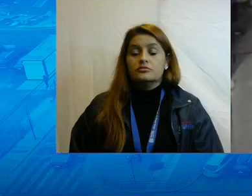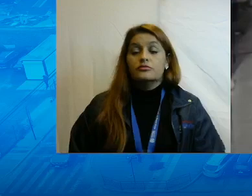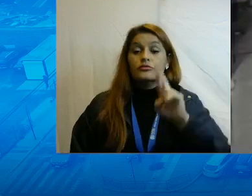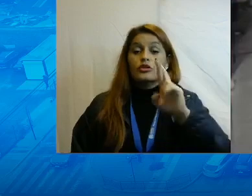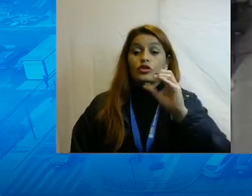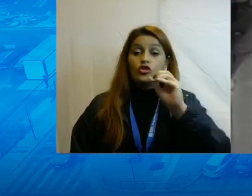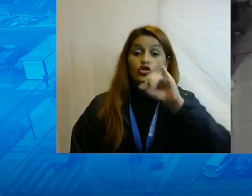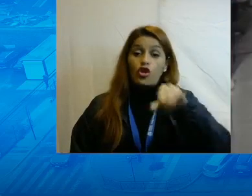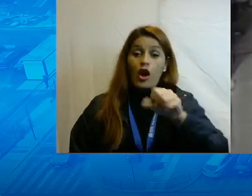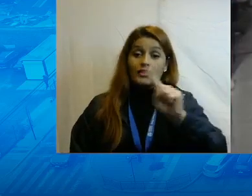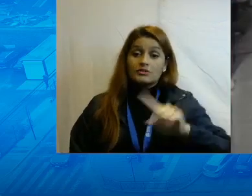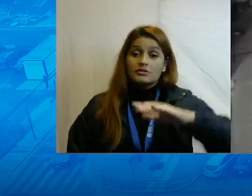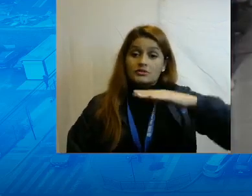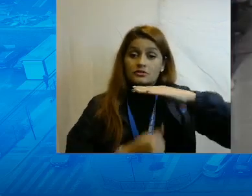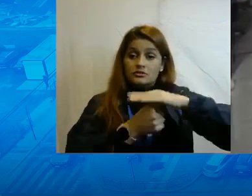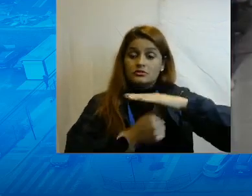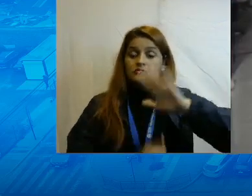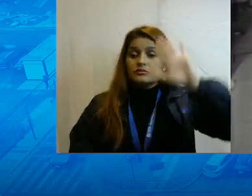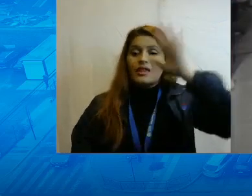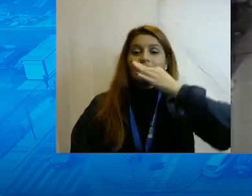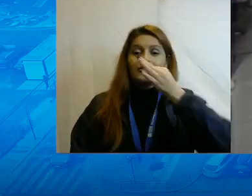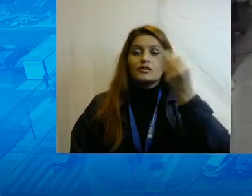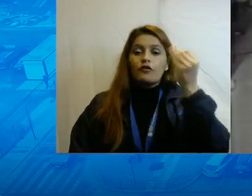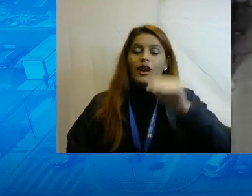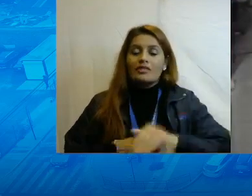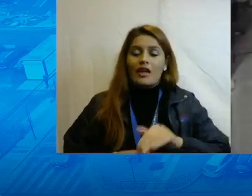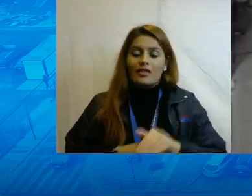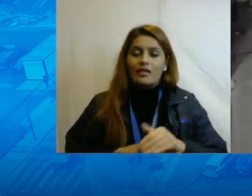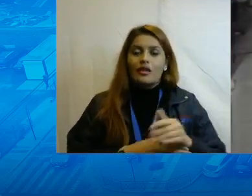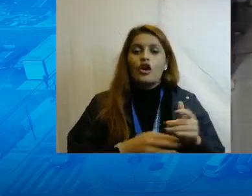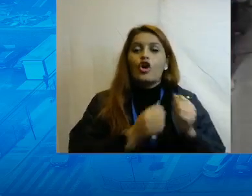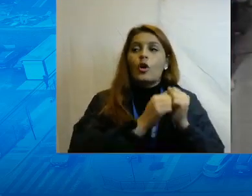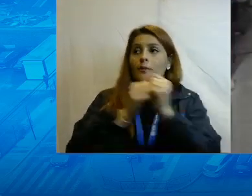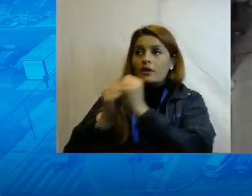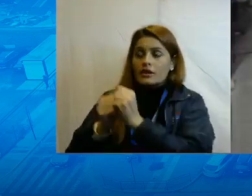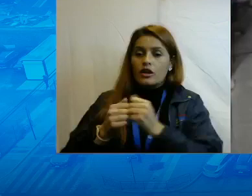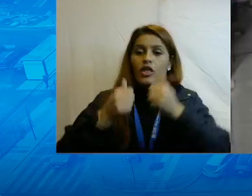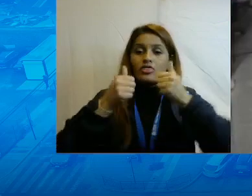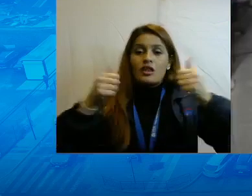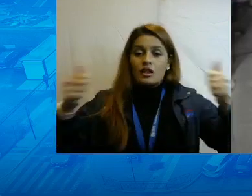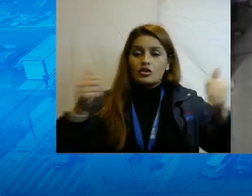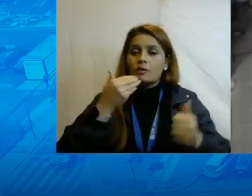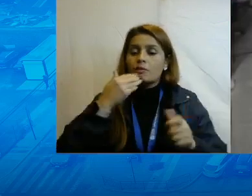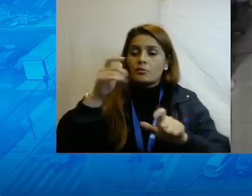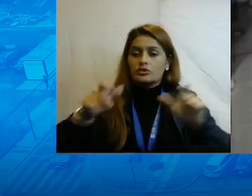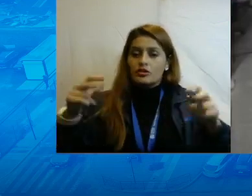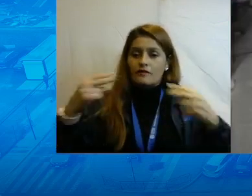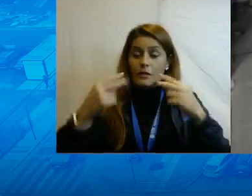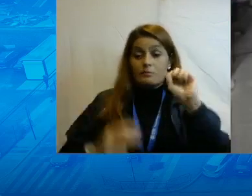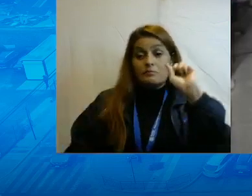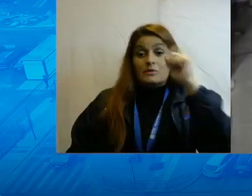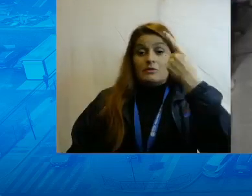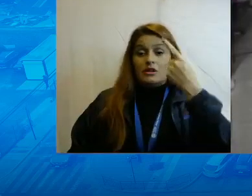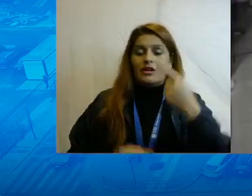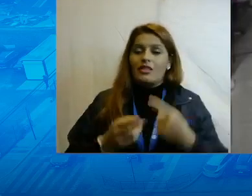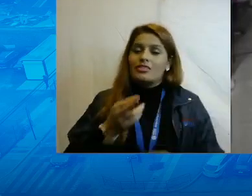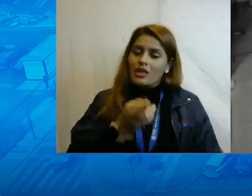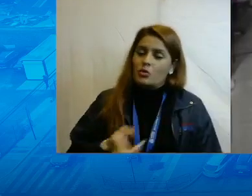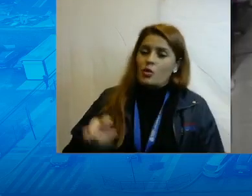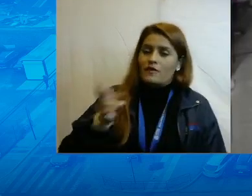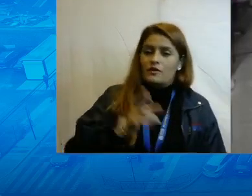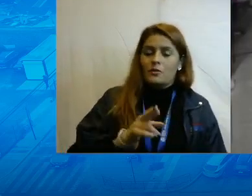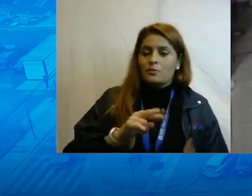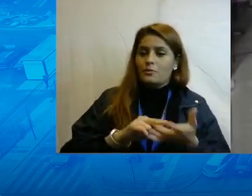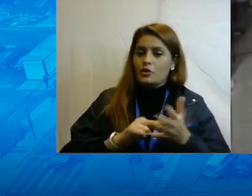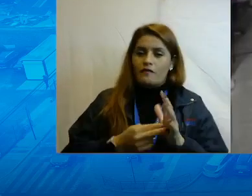alcaldesa, directores, colegas concejales y a todos quienes nos ven de sus casas. Bueno, en primer punto, volver a recalcar el problema